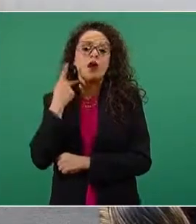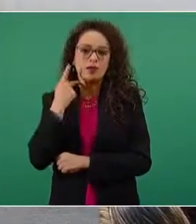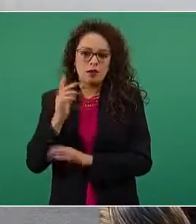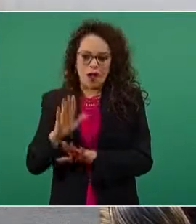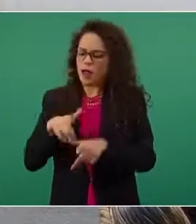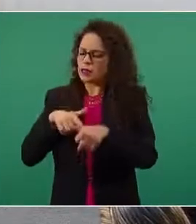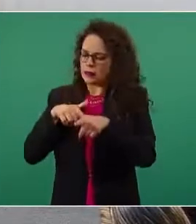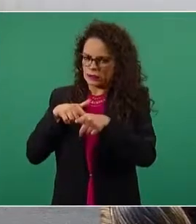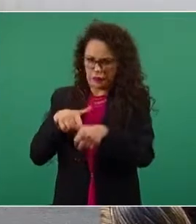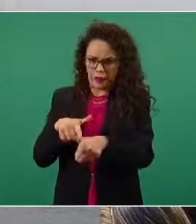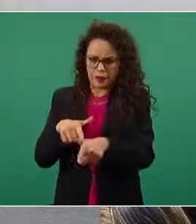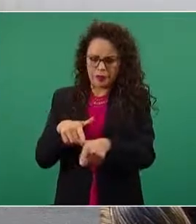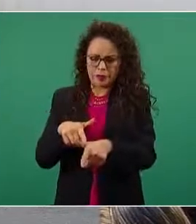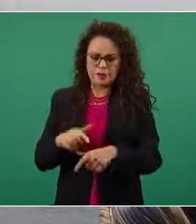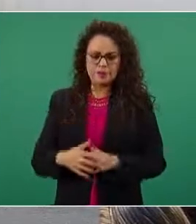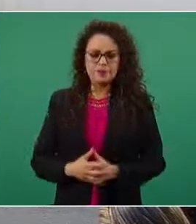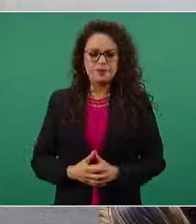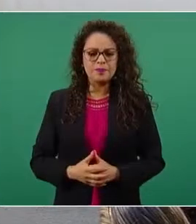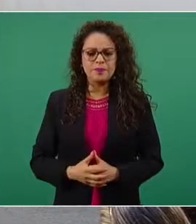Y en